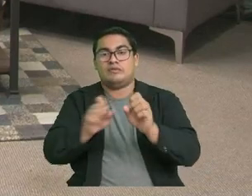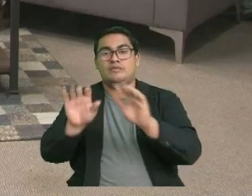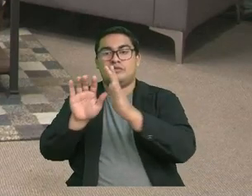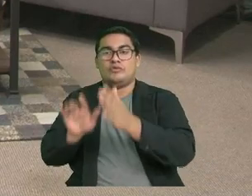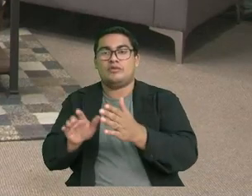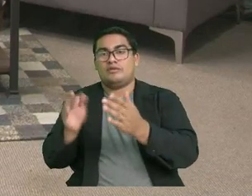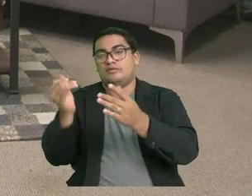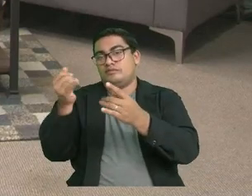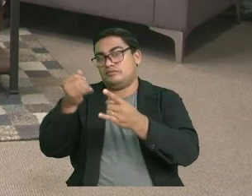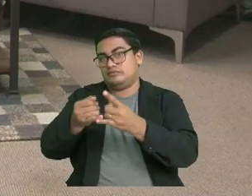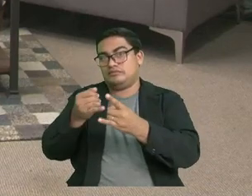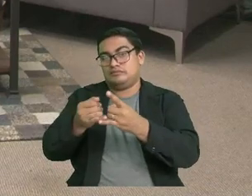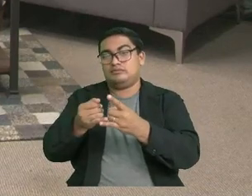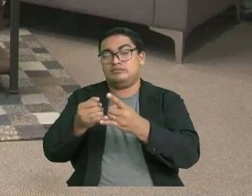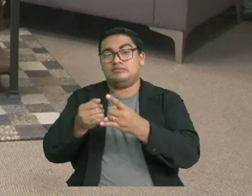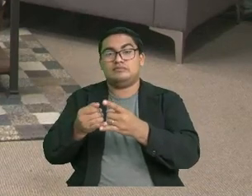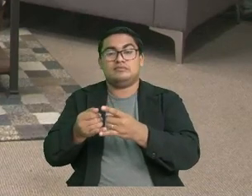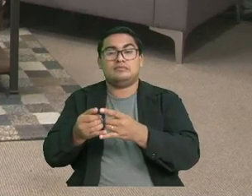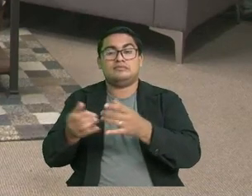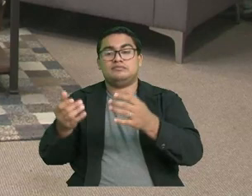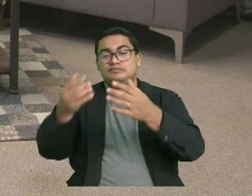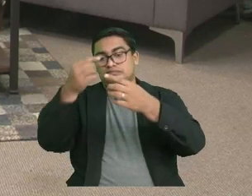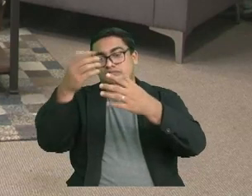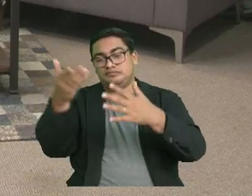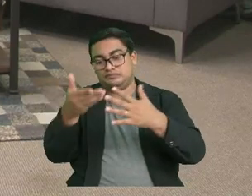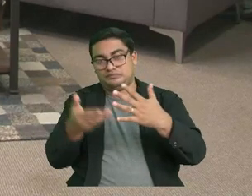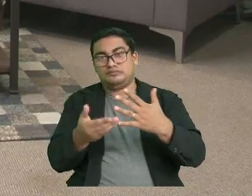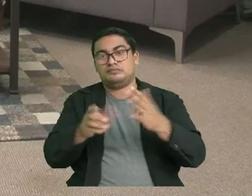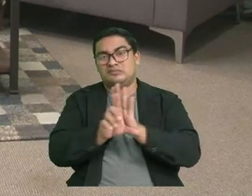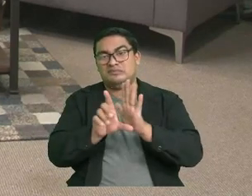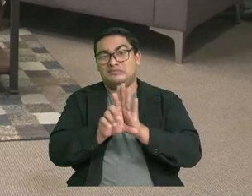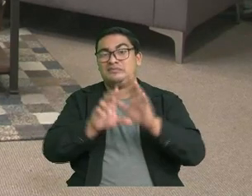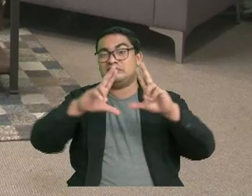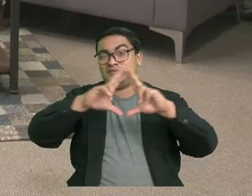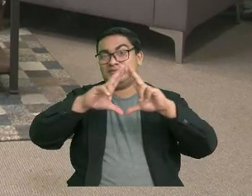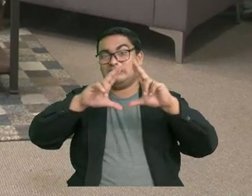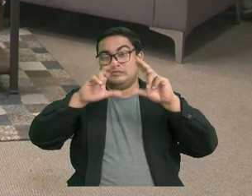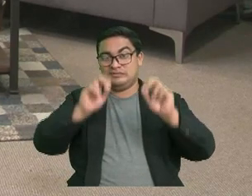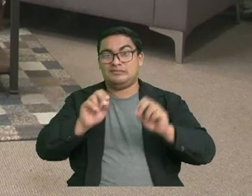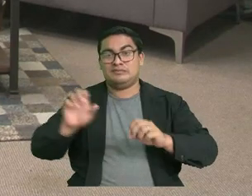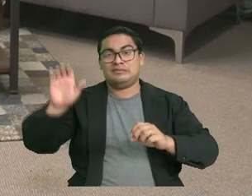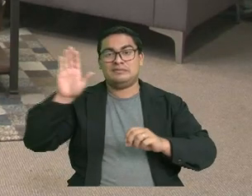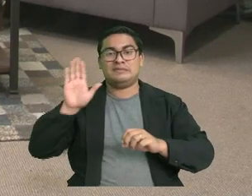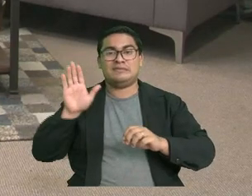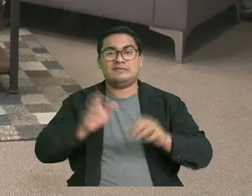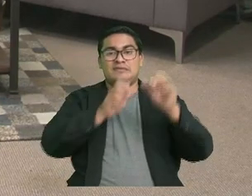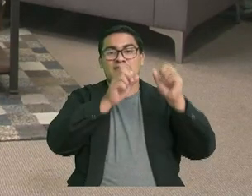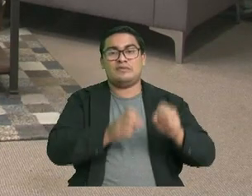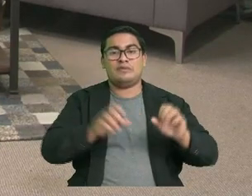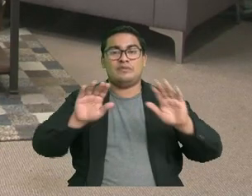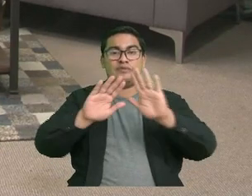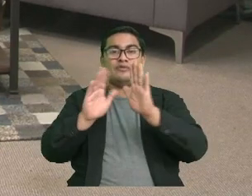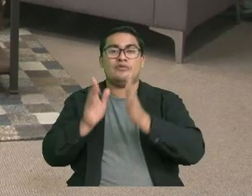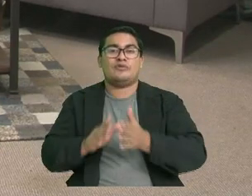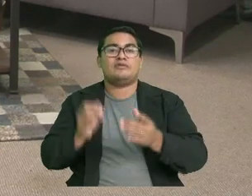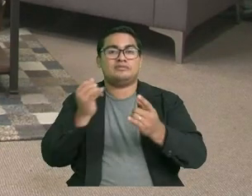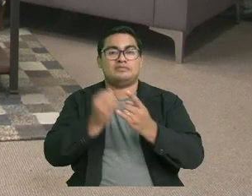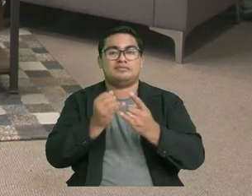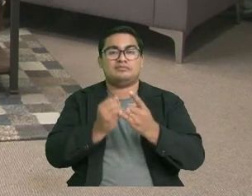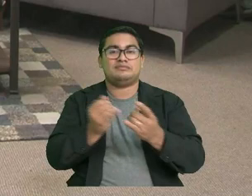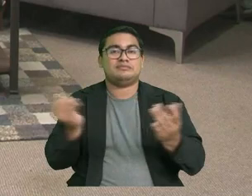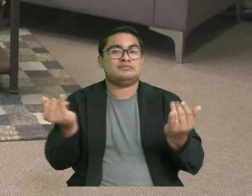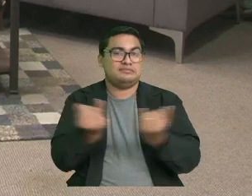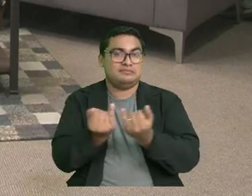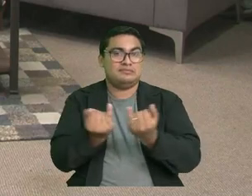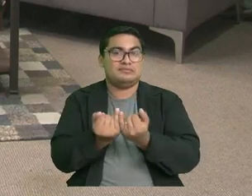¿Qué significa esto? Que este es un país comprometido con la equidad de género y que